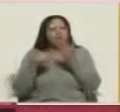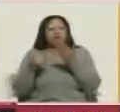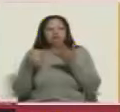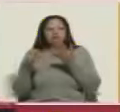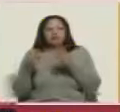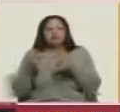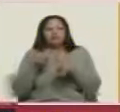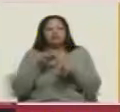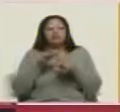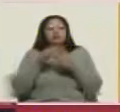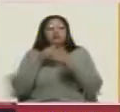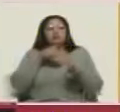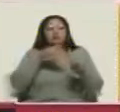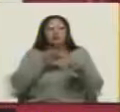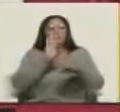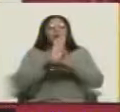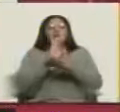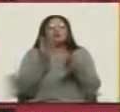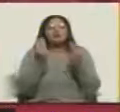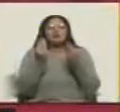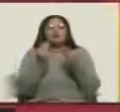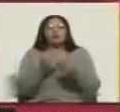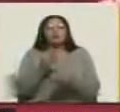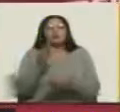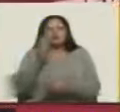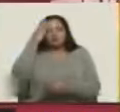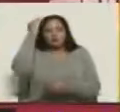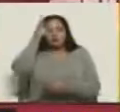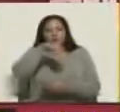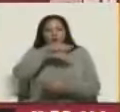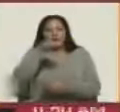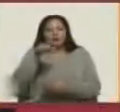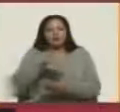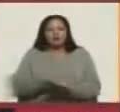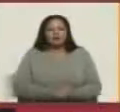de persecuciones. Cuídense mucho pues, Dios los bendiga.